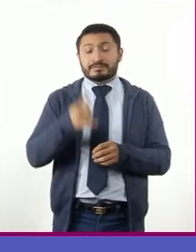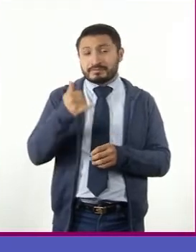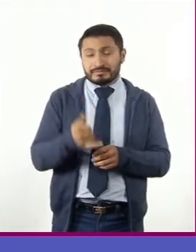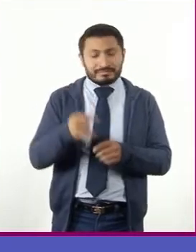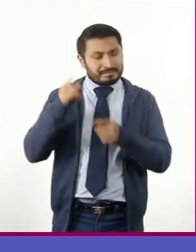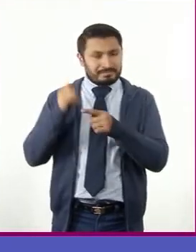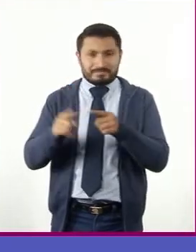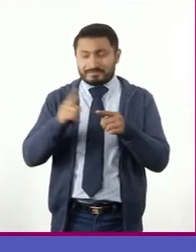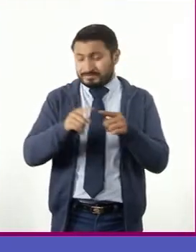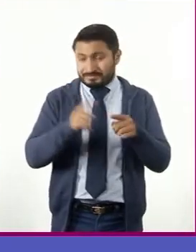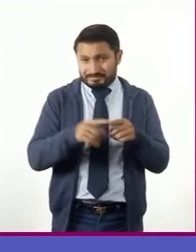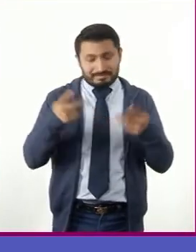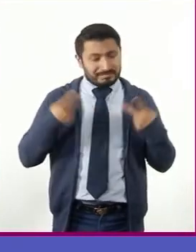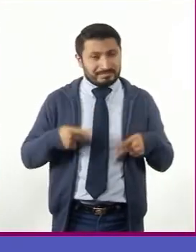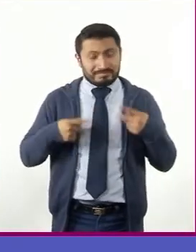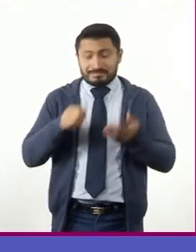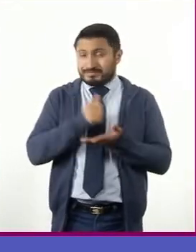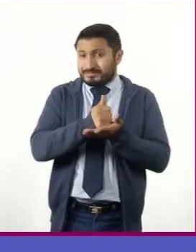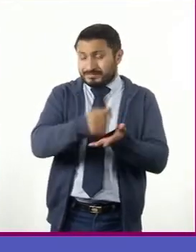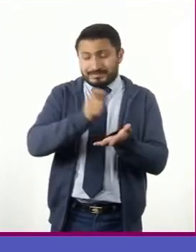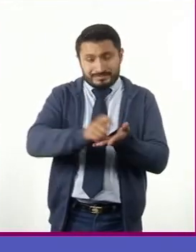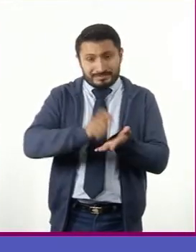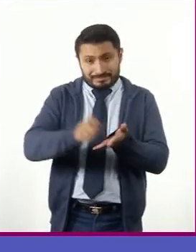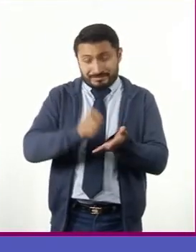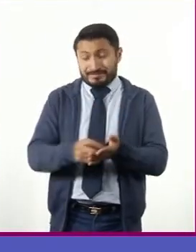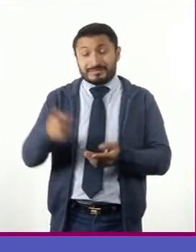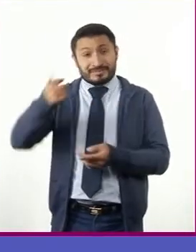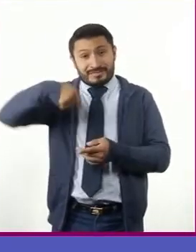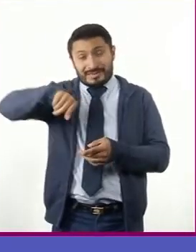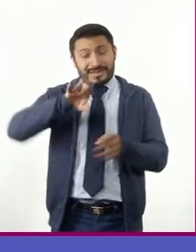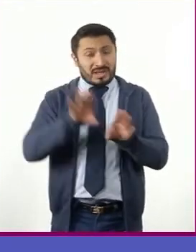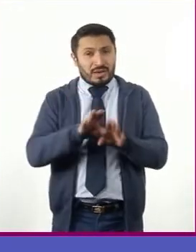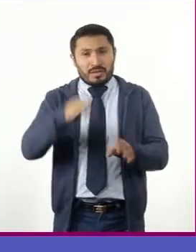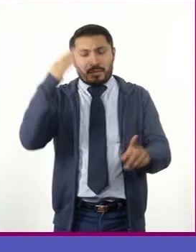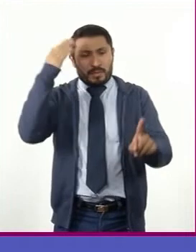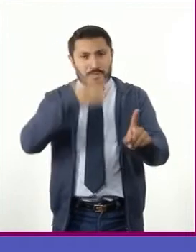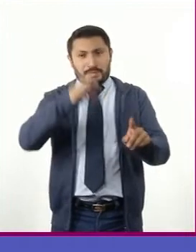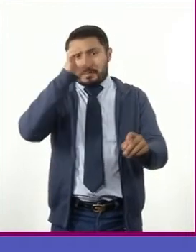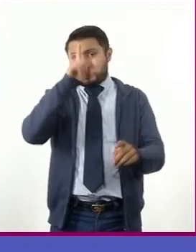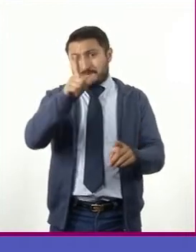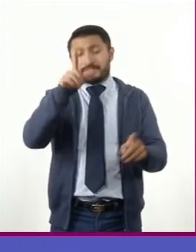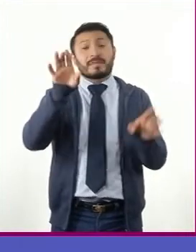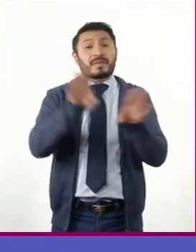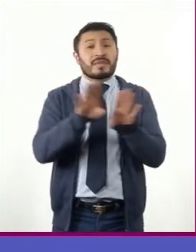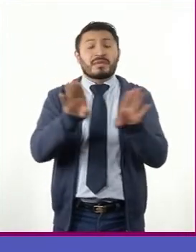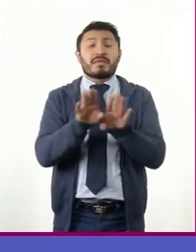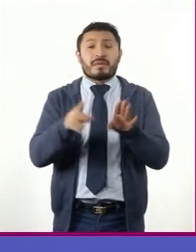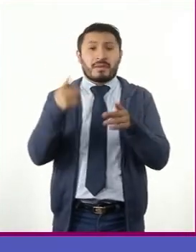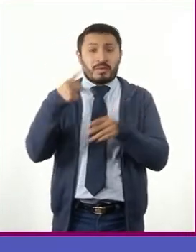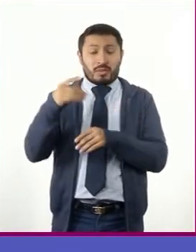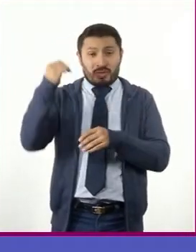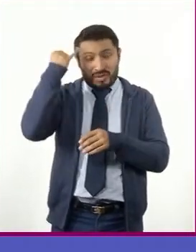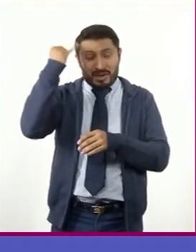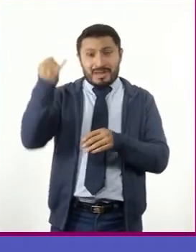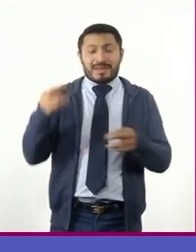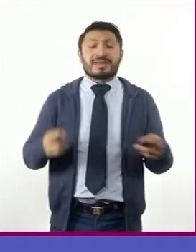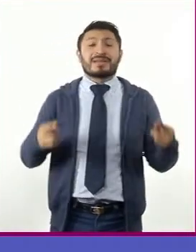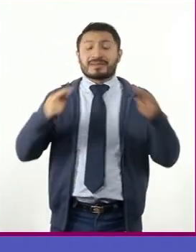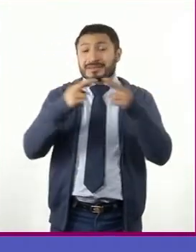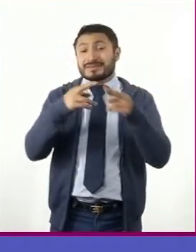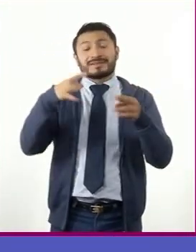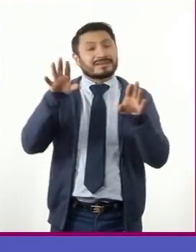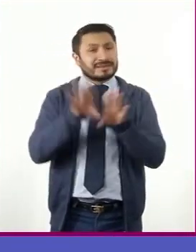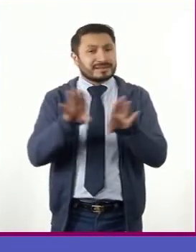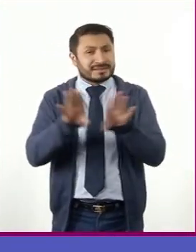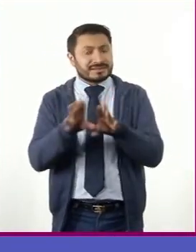León, que ellos, pues en sentido espiritual, hablan de sus creencias religiosas y